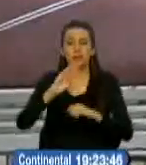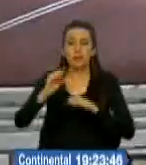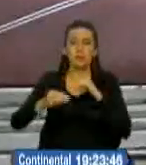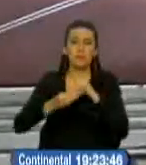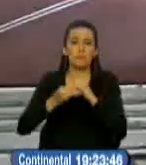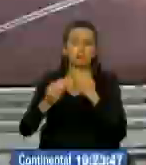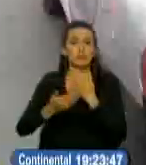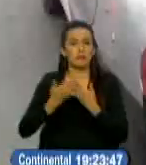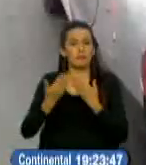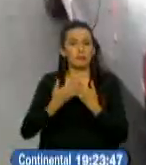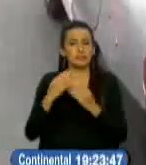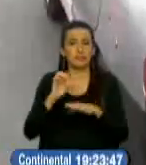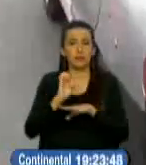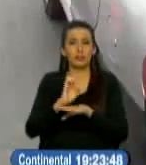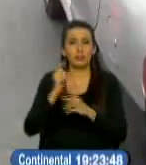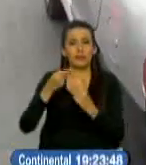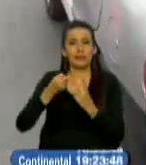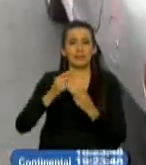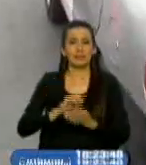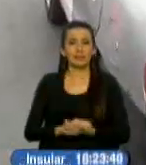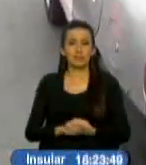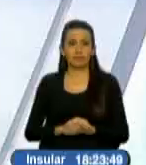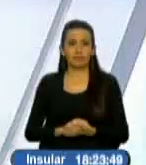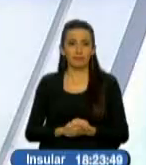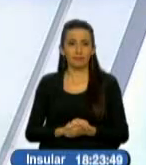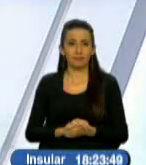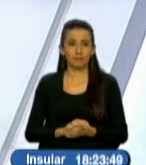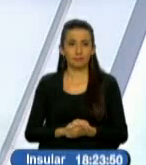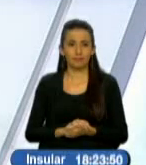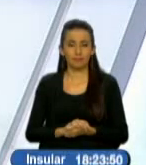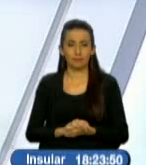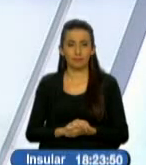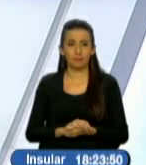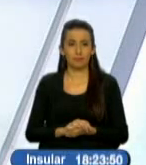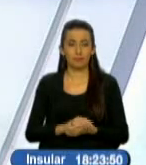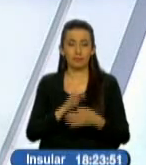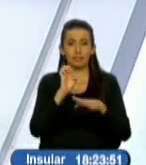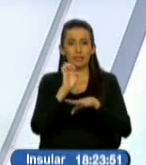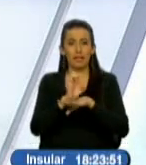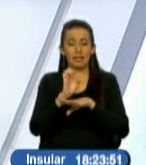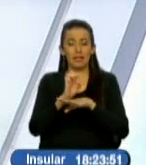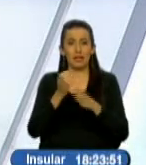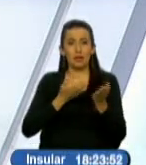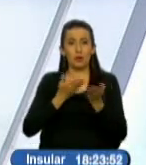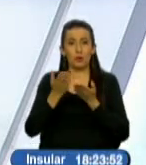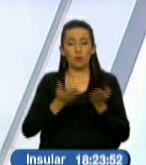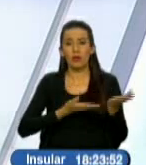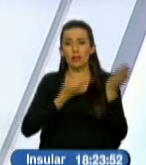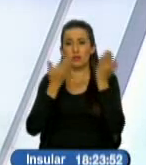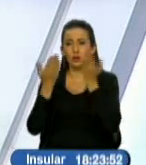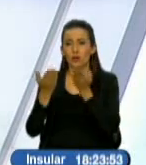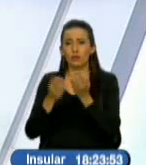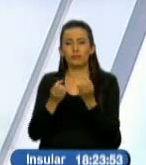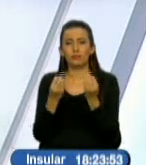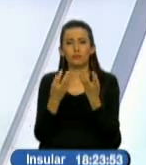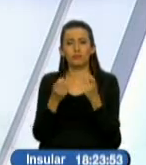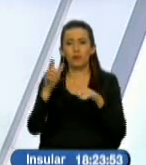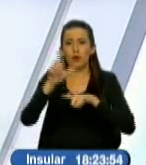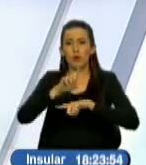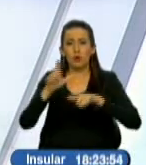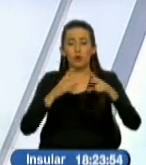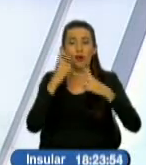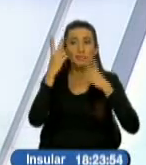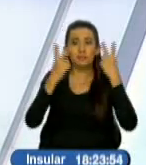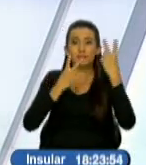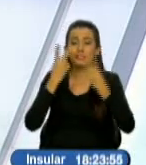efectiva. Eduardo Córdoba, Ecuador TV. Y Ecuador ofrece una infinidad de atractivos turísticos para